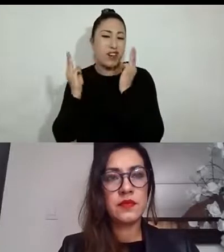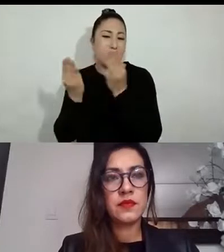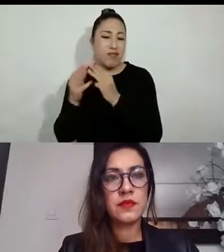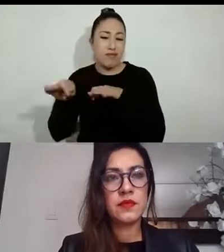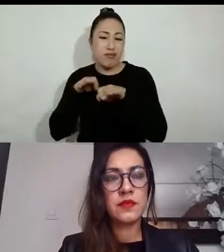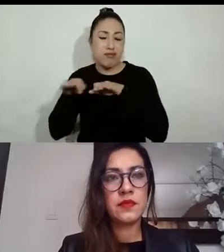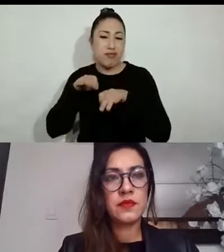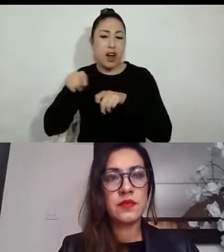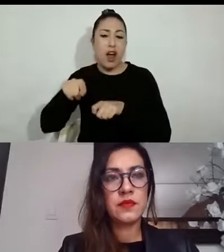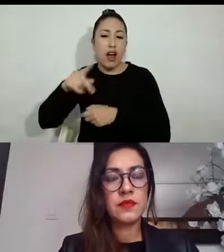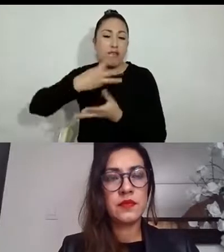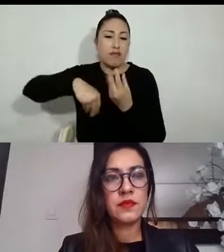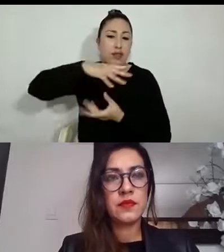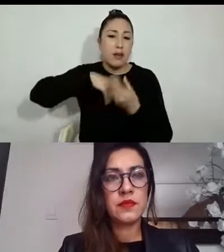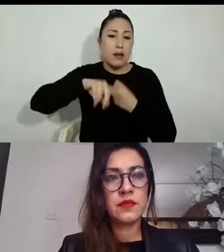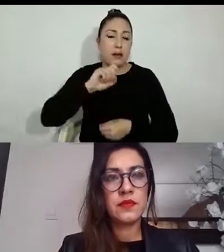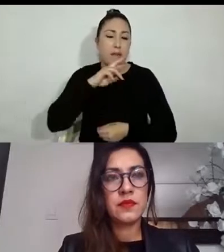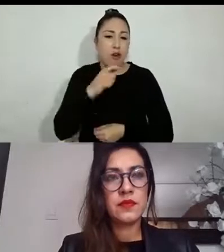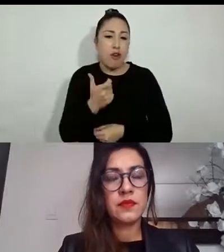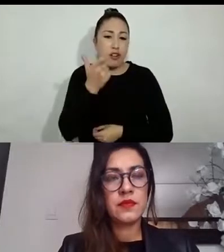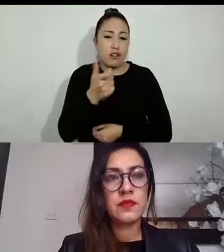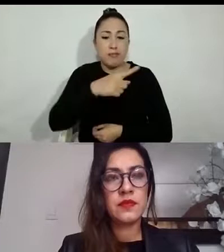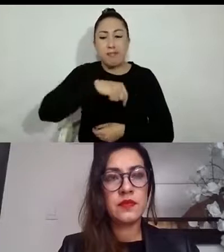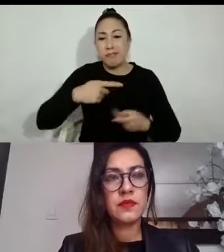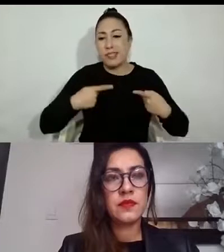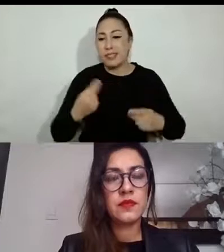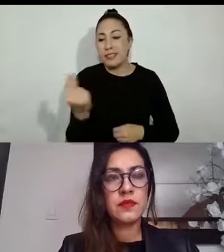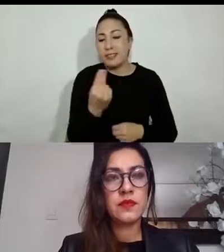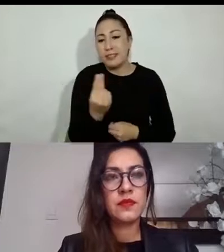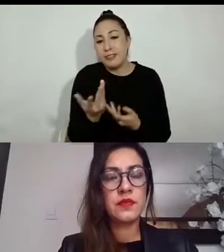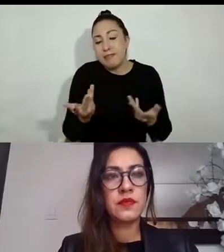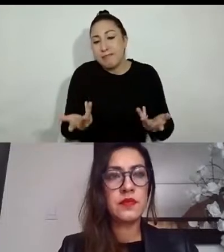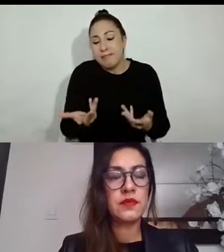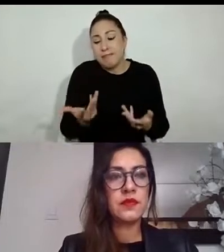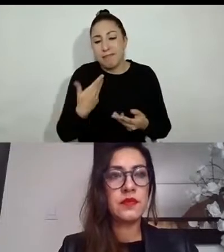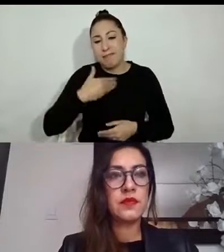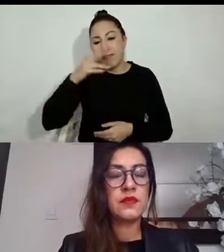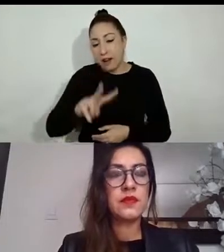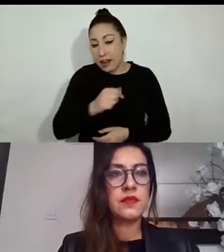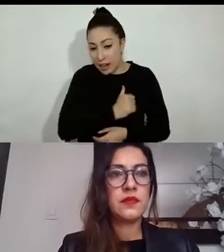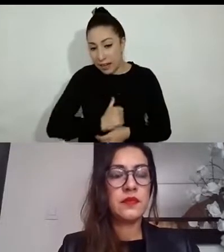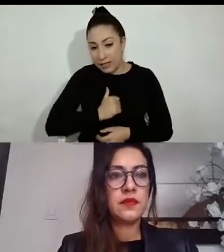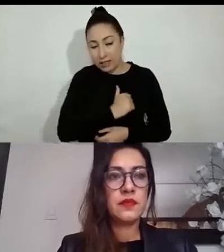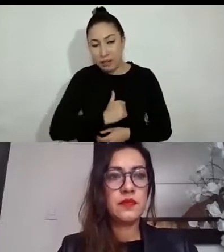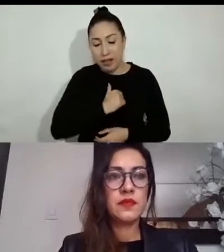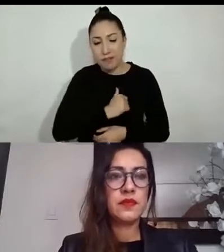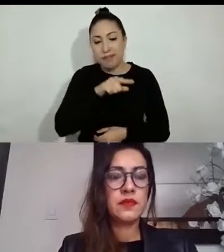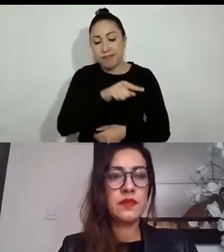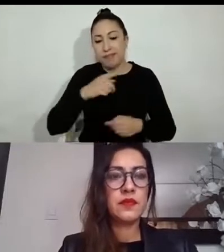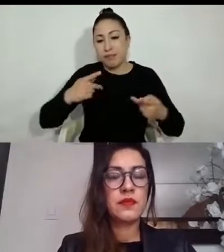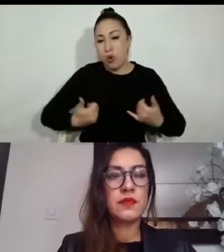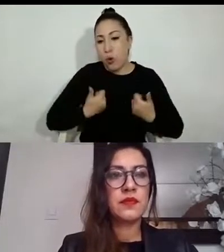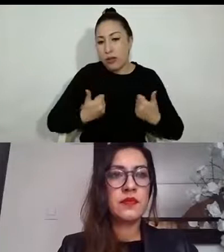desarrollarse. Y lamentablemente, este es uno de los que con mayor facilidad